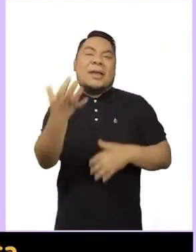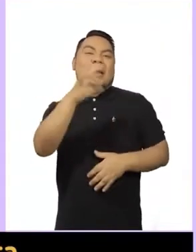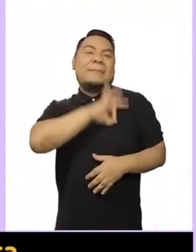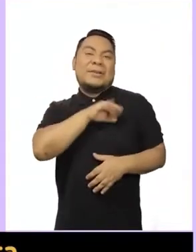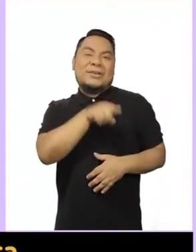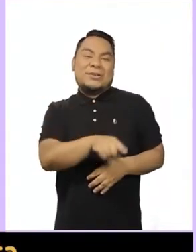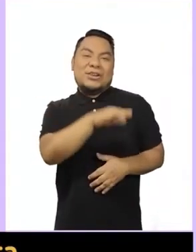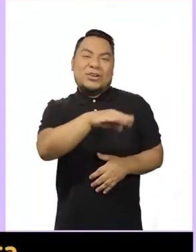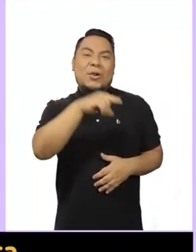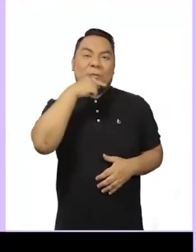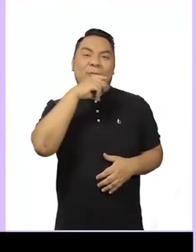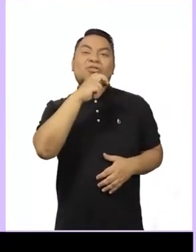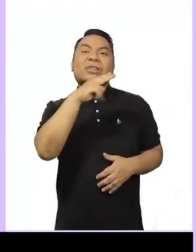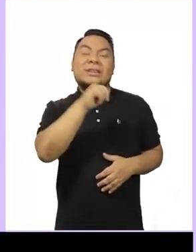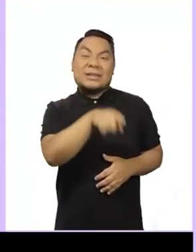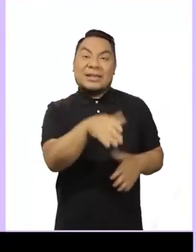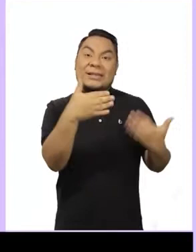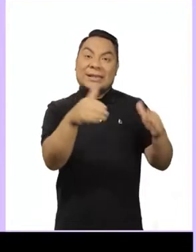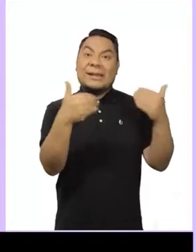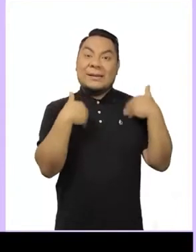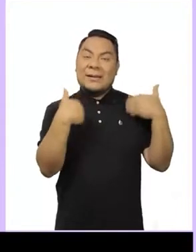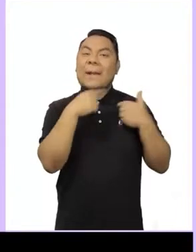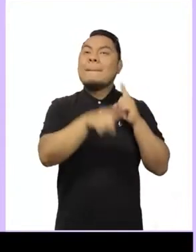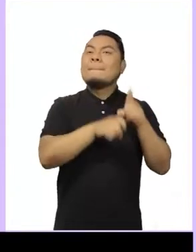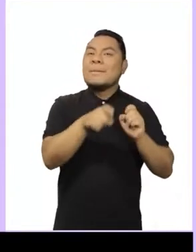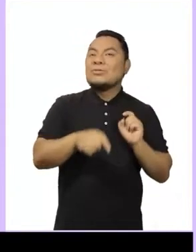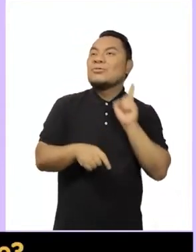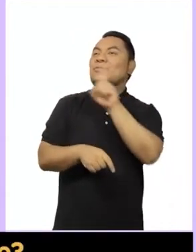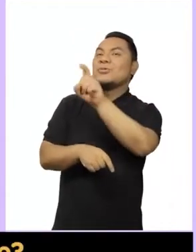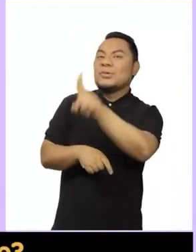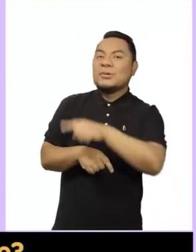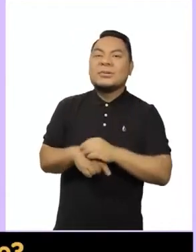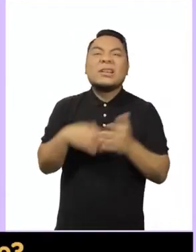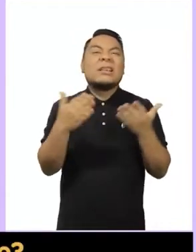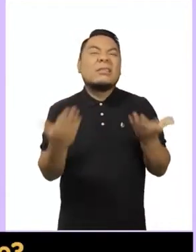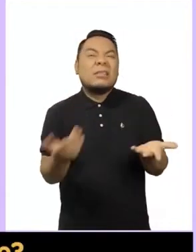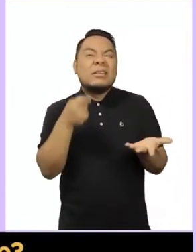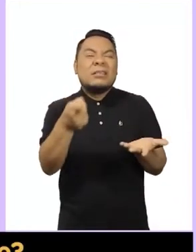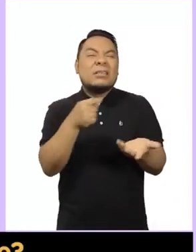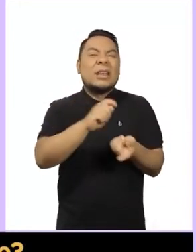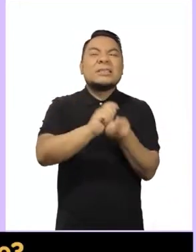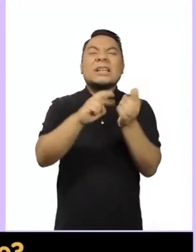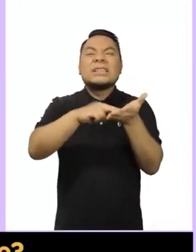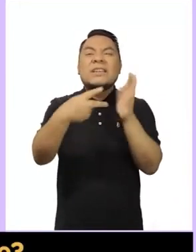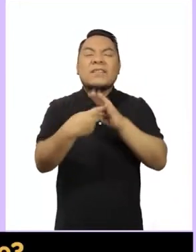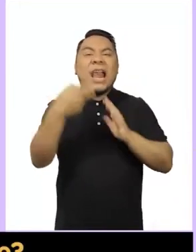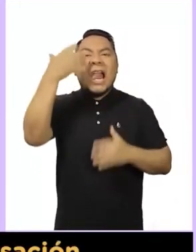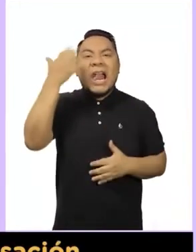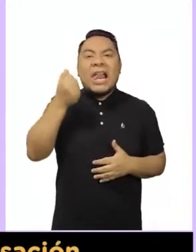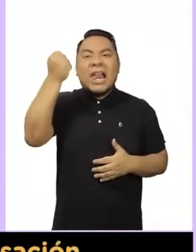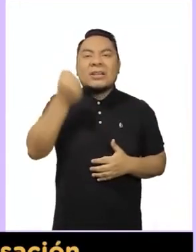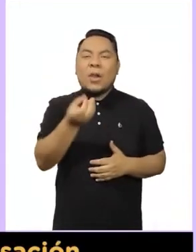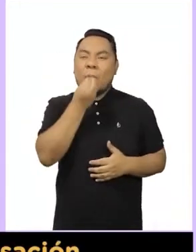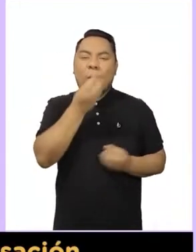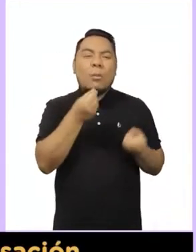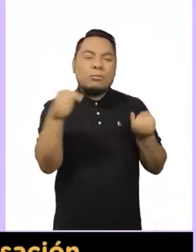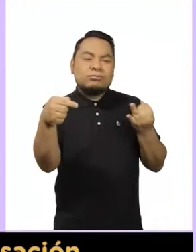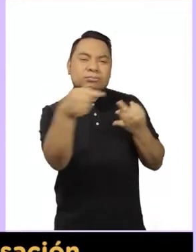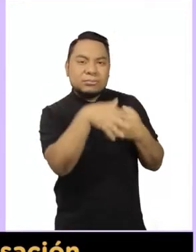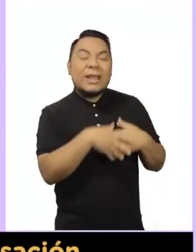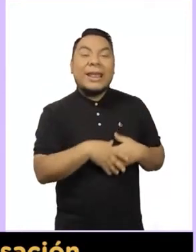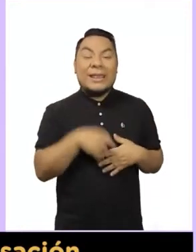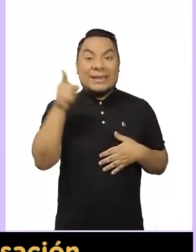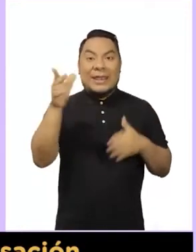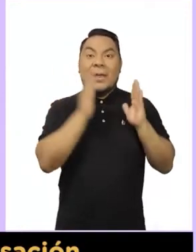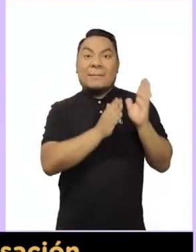el premio para Luchita. Ya tenía su pregunta. ¿Qué son los derivados de la leche? Se preparó